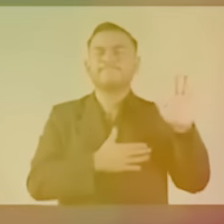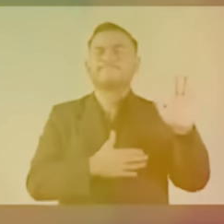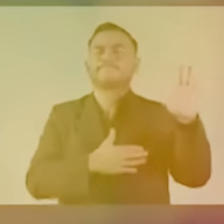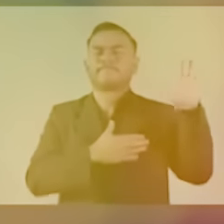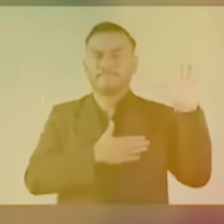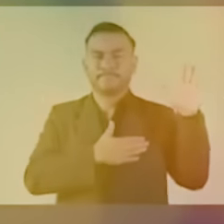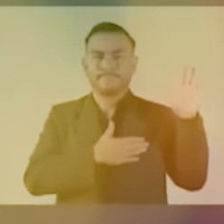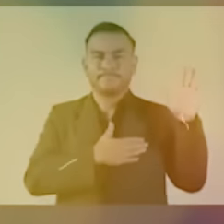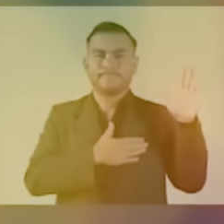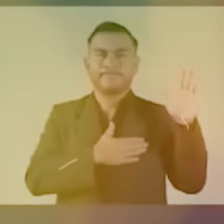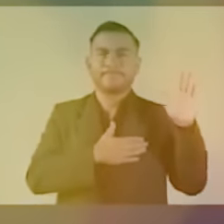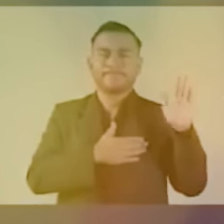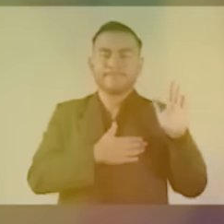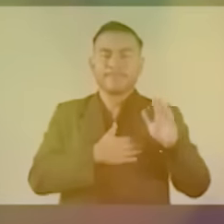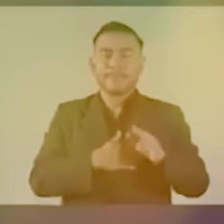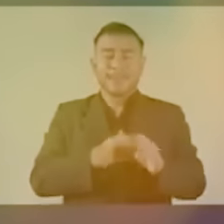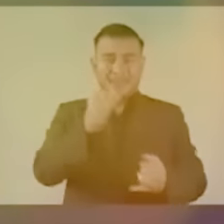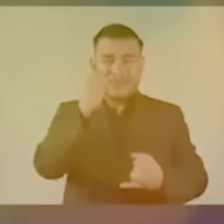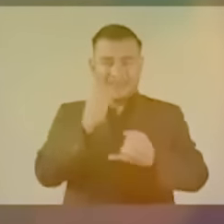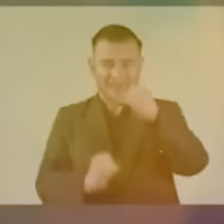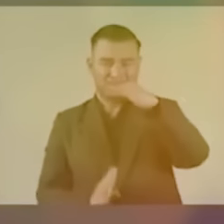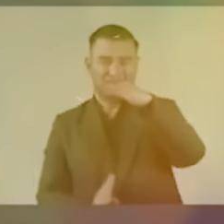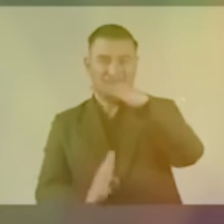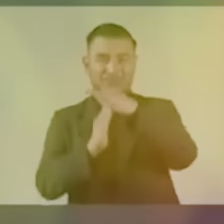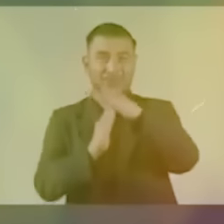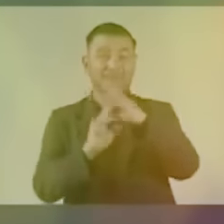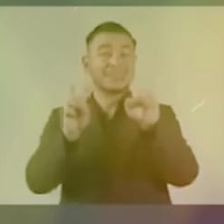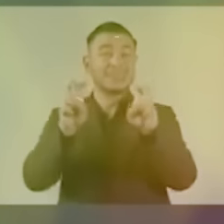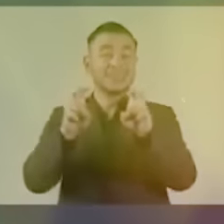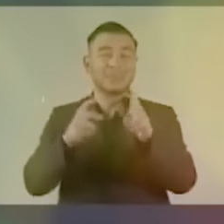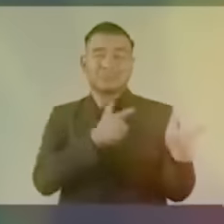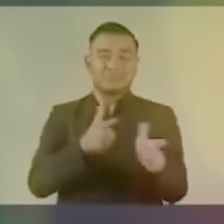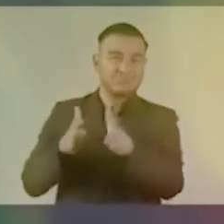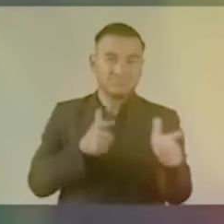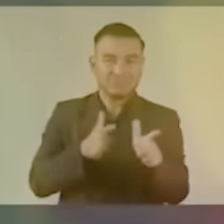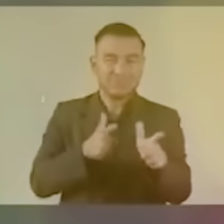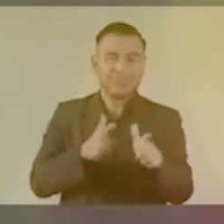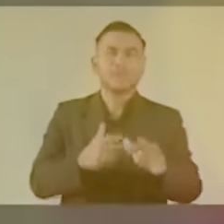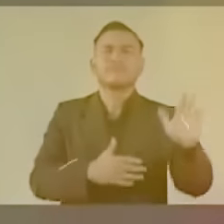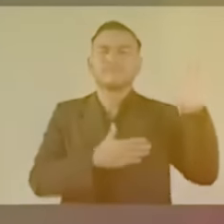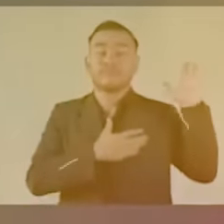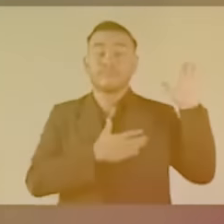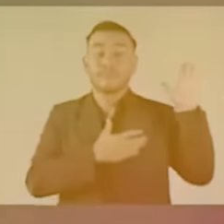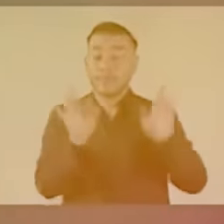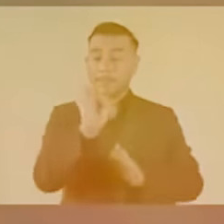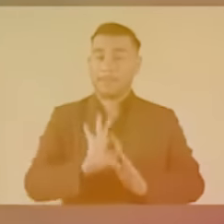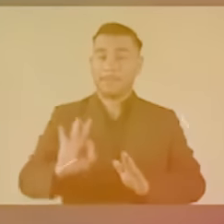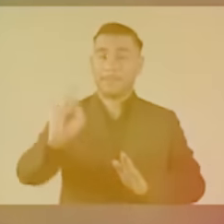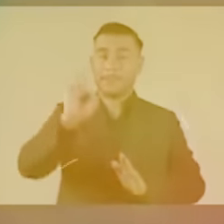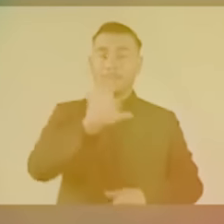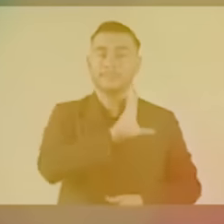nos comprometimos a pasar la página de la posguerra. Nos comprometimos a ser un mejor El Salvador.